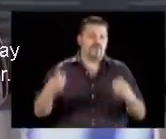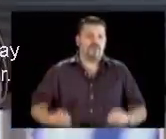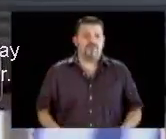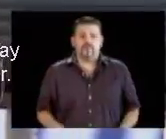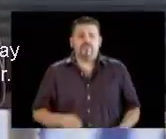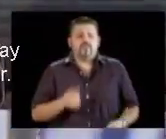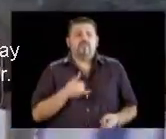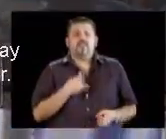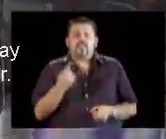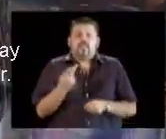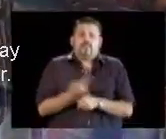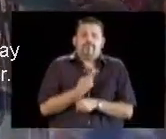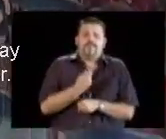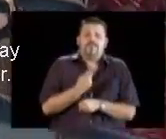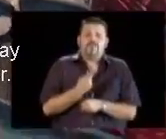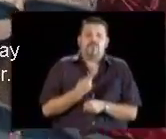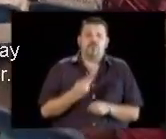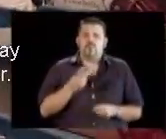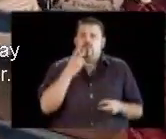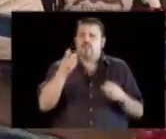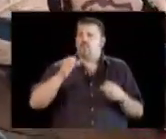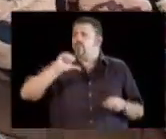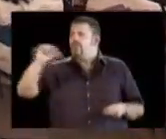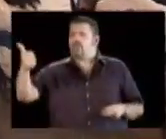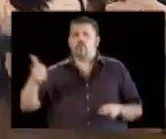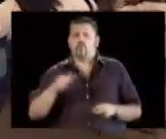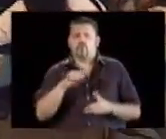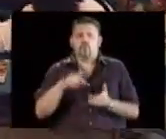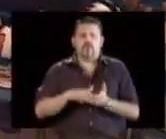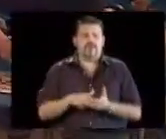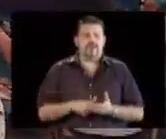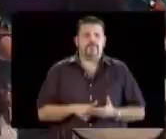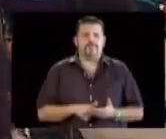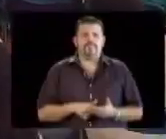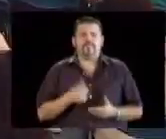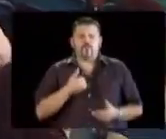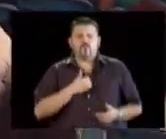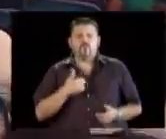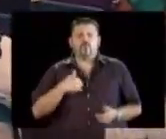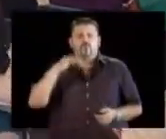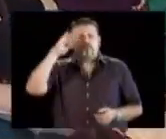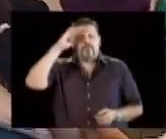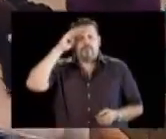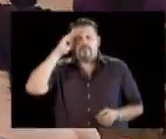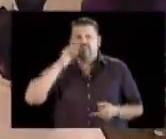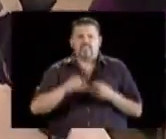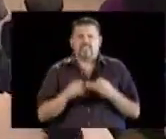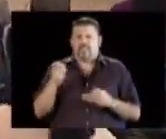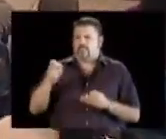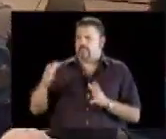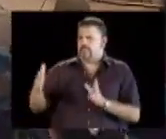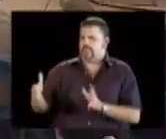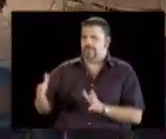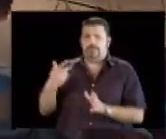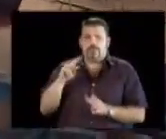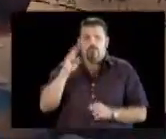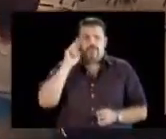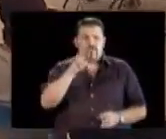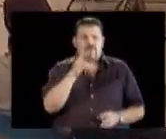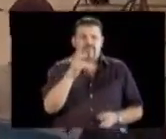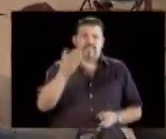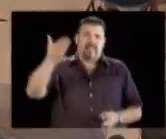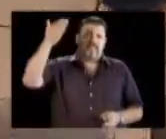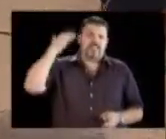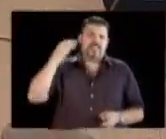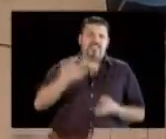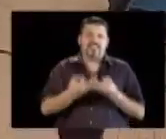O sea, ¿qué pasó? Un gringo se vino para el otro lado. Van a creer que este es pedazo de su territorio. Pero bueno, para los que están